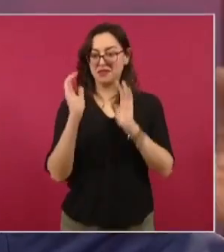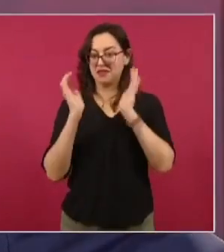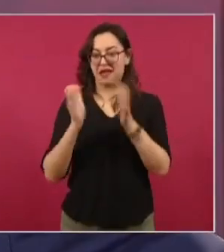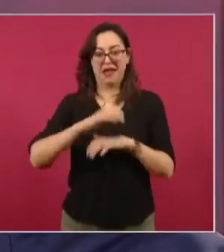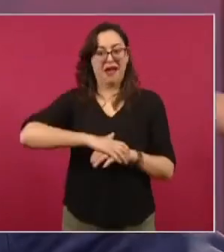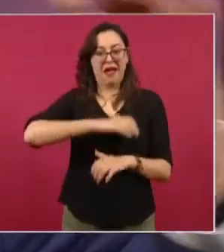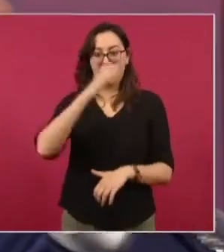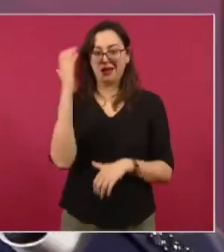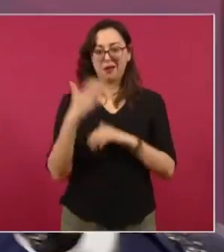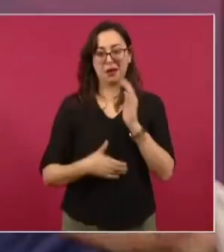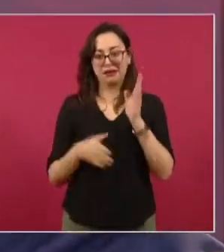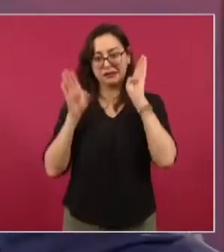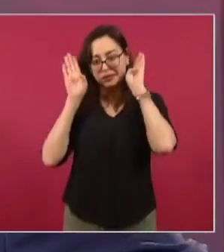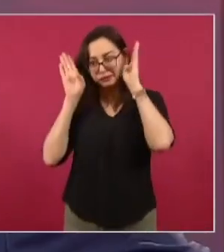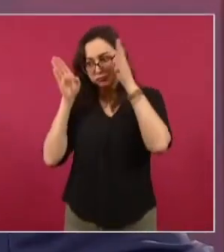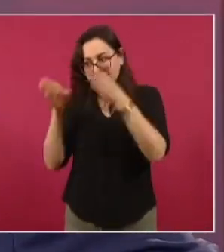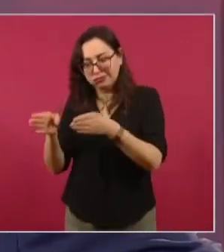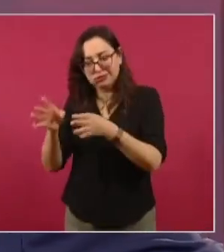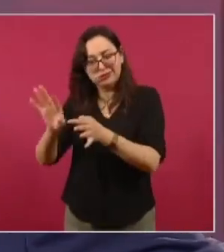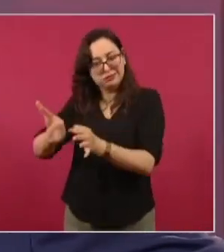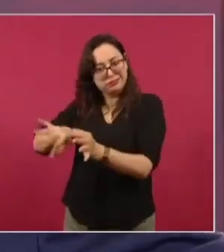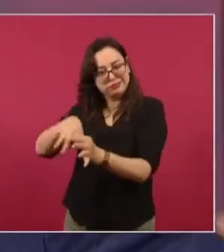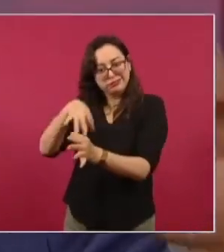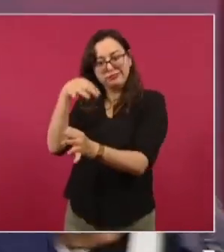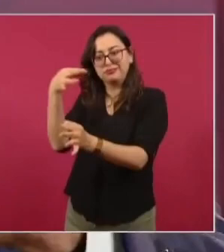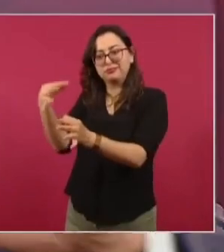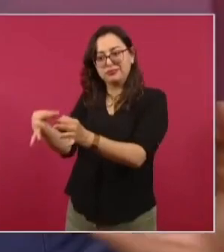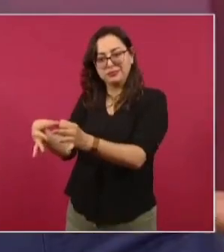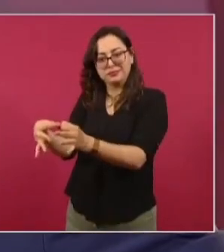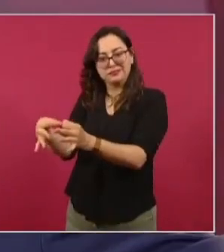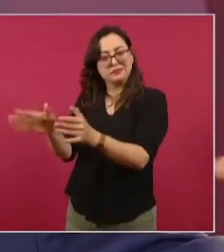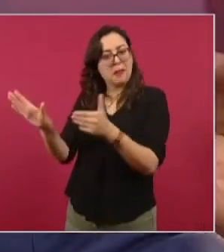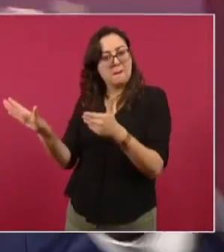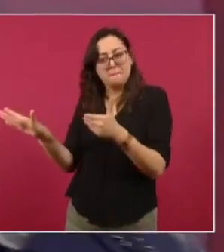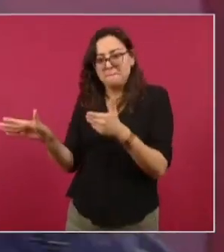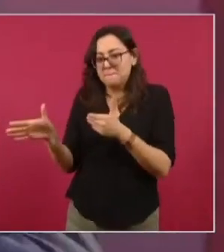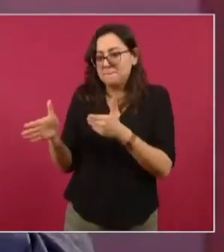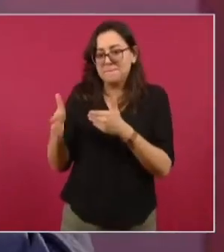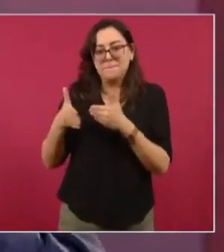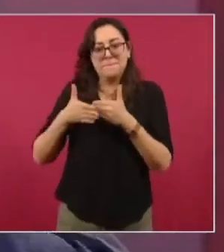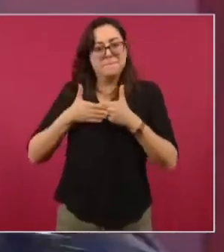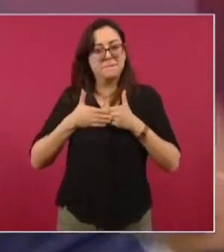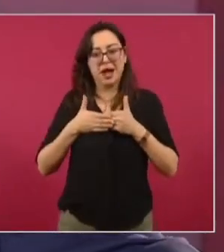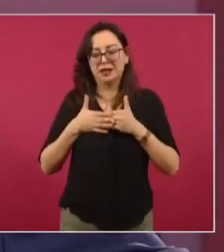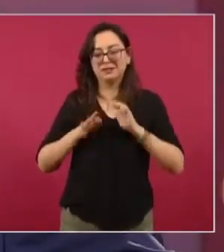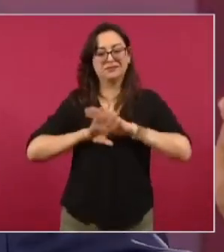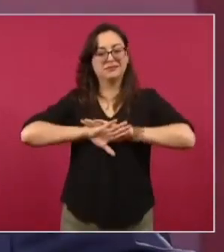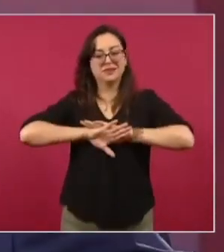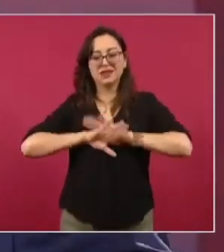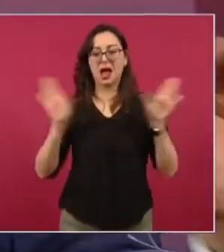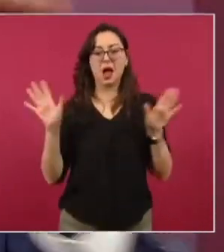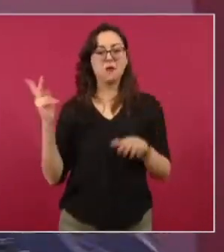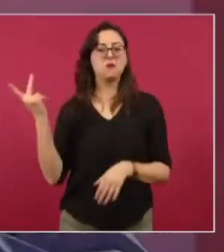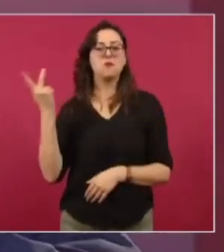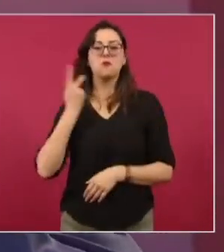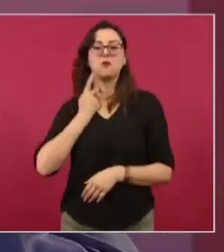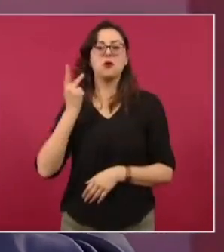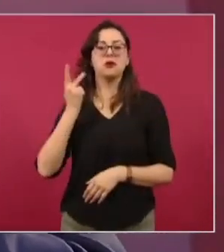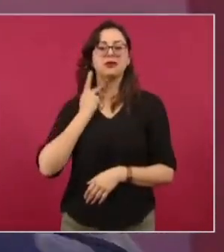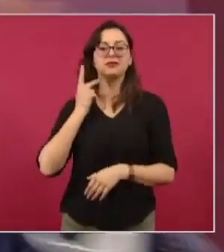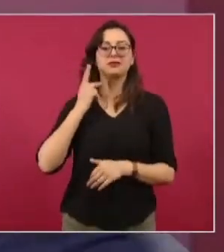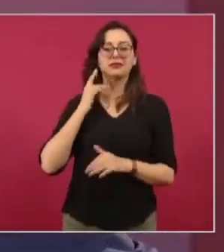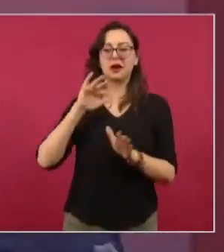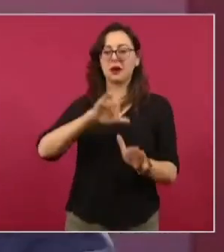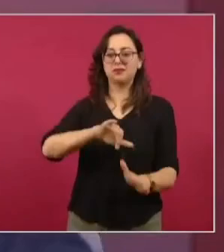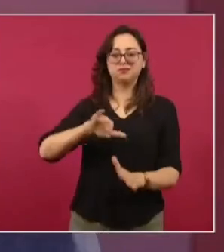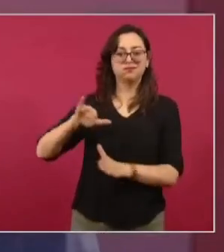acaba no vuelvo a hablar de política con nadie ni vuelvo a participar